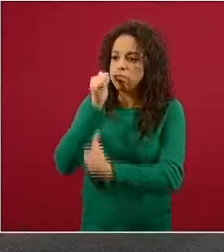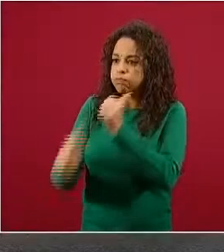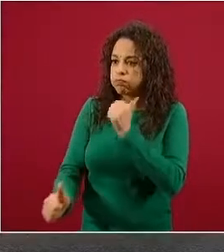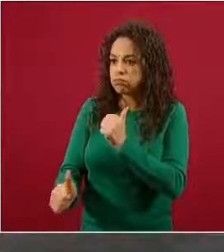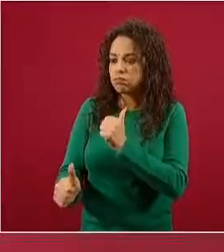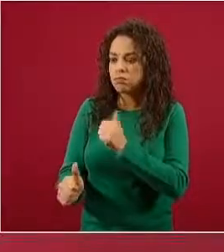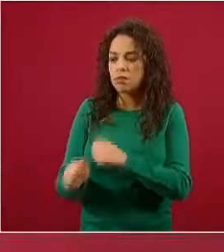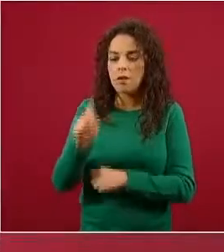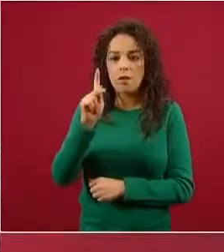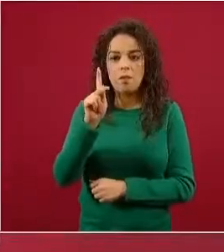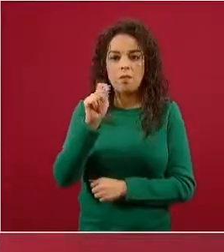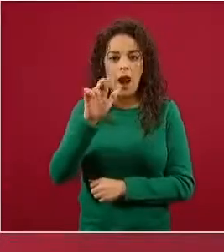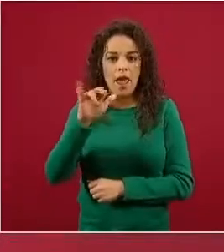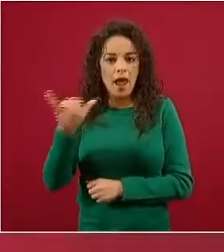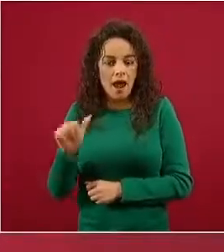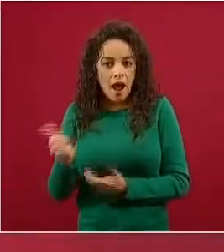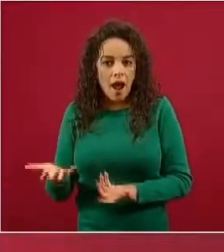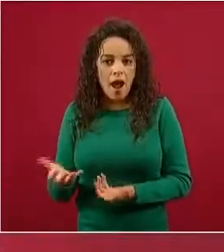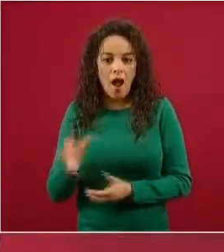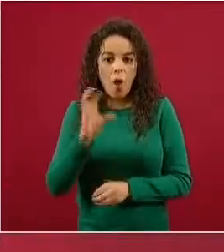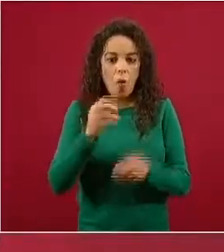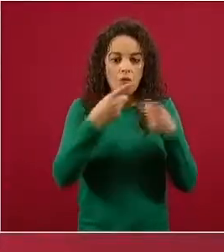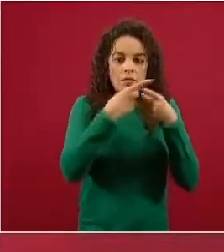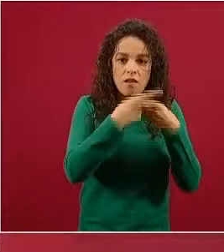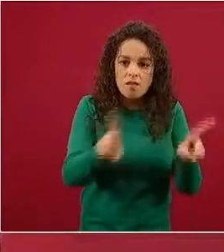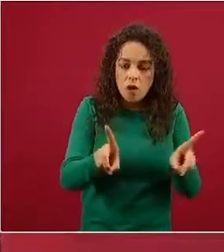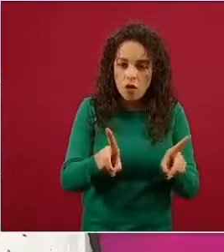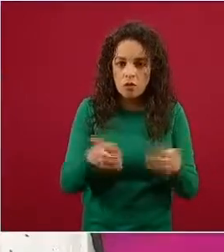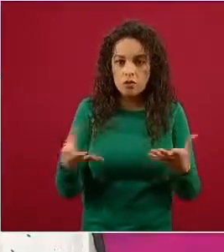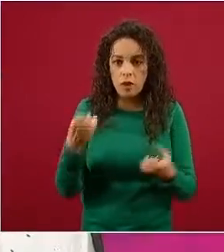Muchas gracias, doctora Lorena Rodríguez Bores.